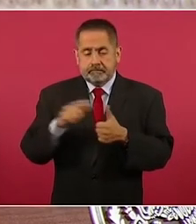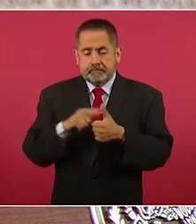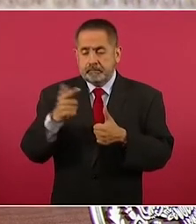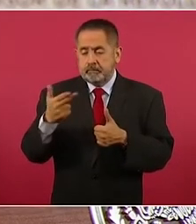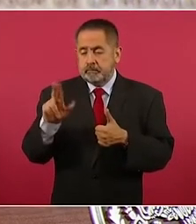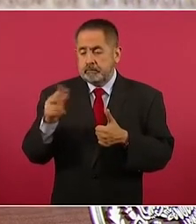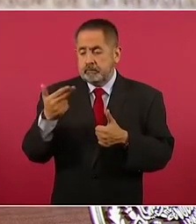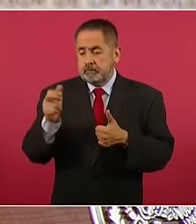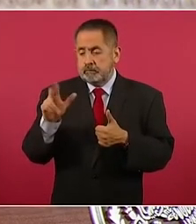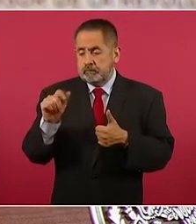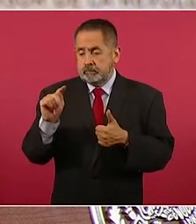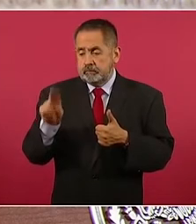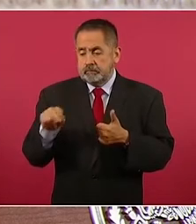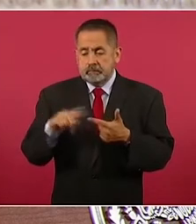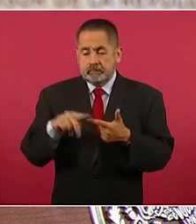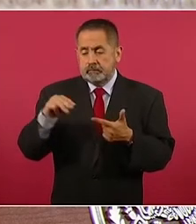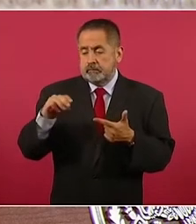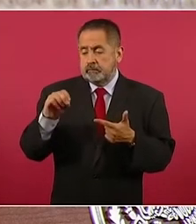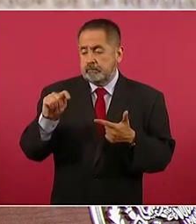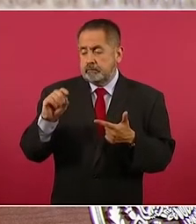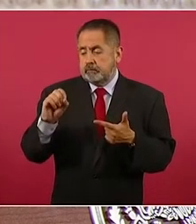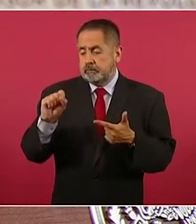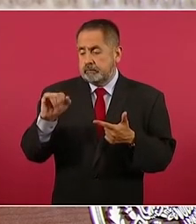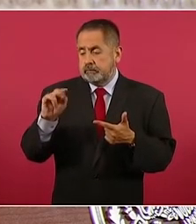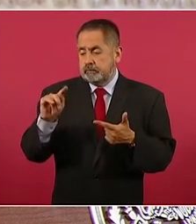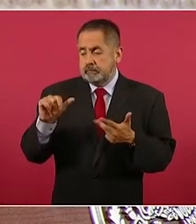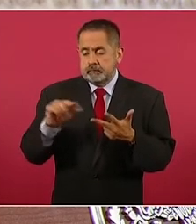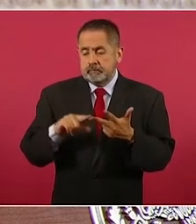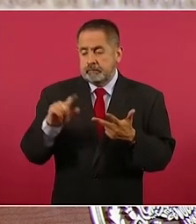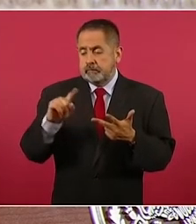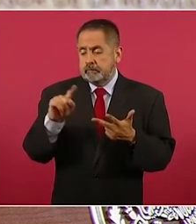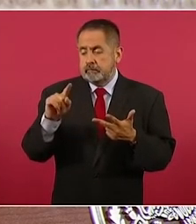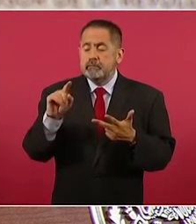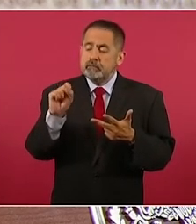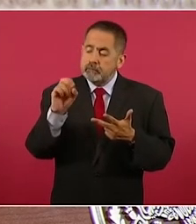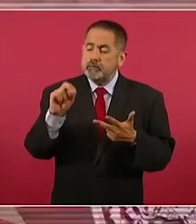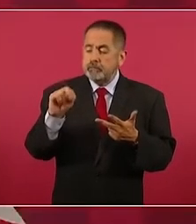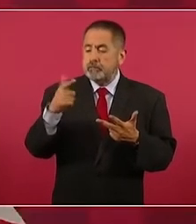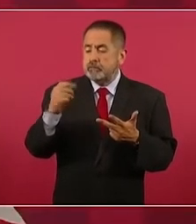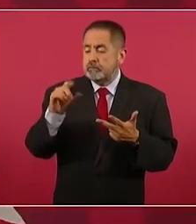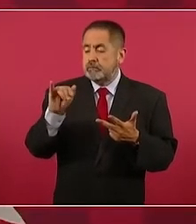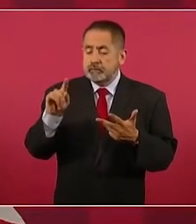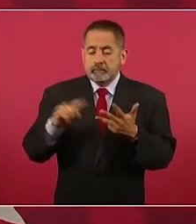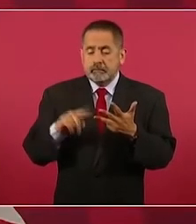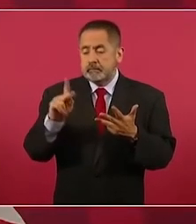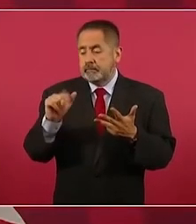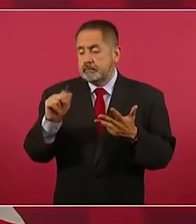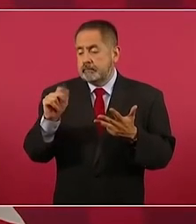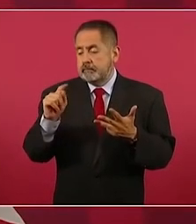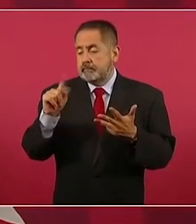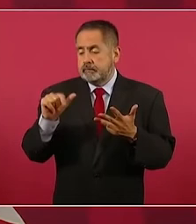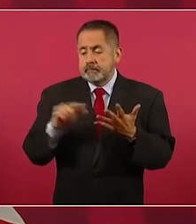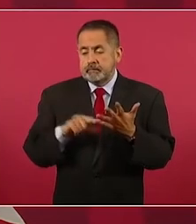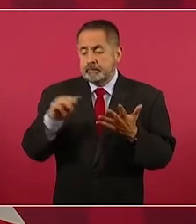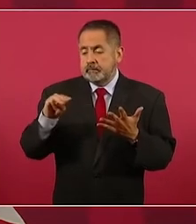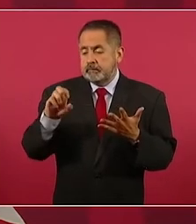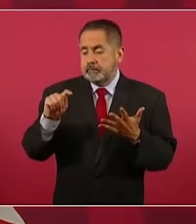Huehuetán, Motocintla, Songolica, Papantla, Metepec,